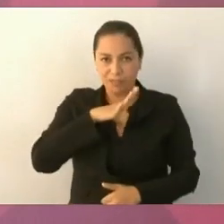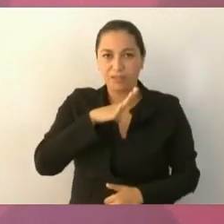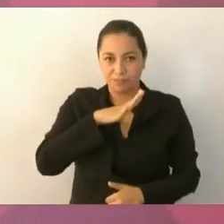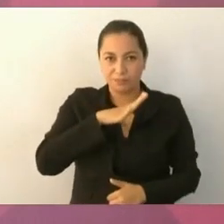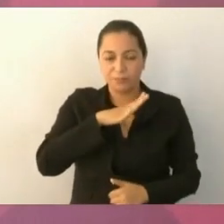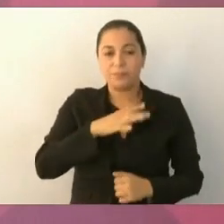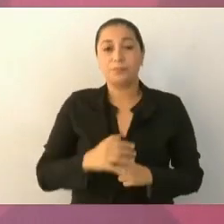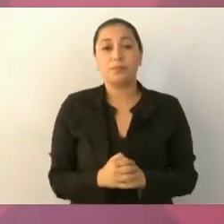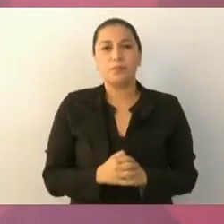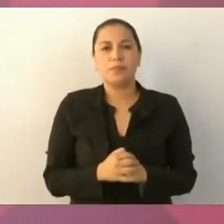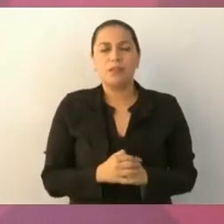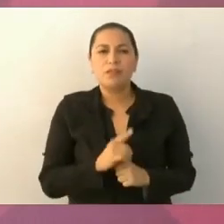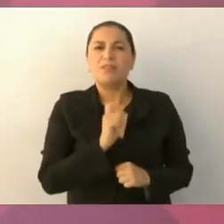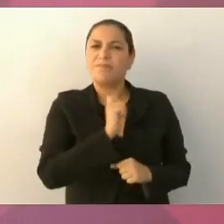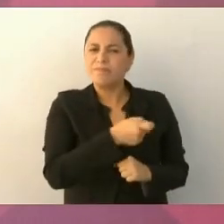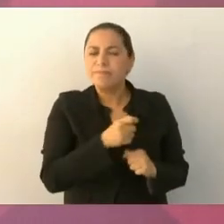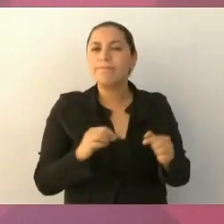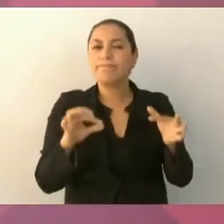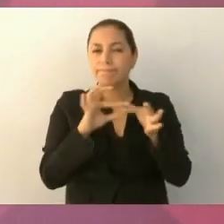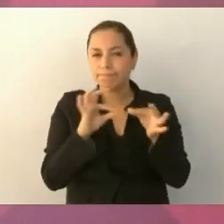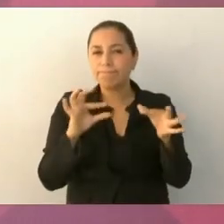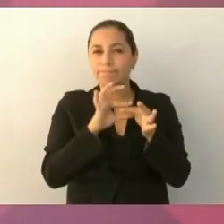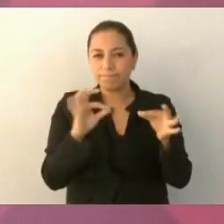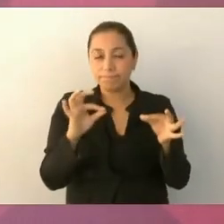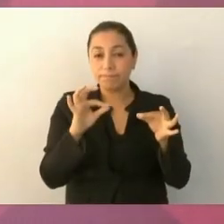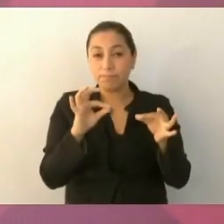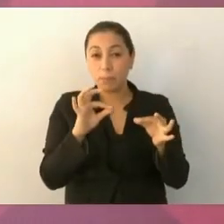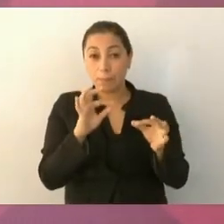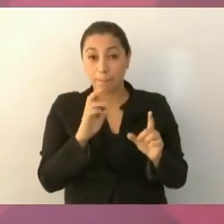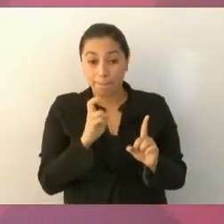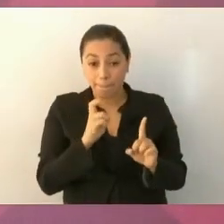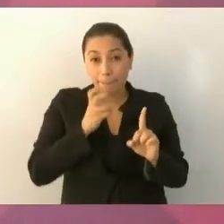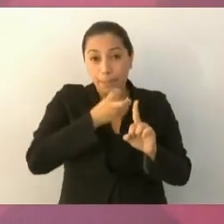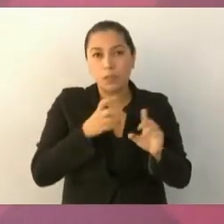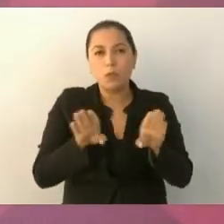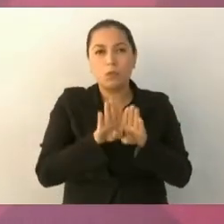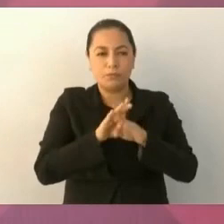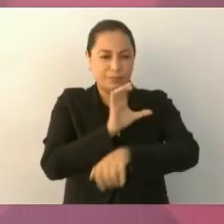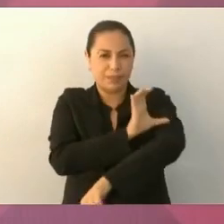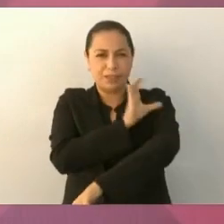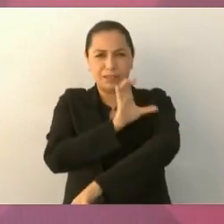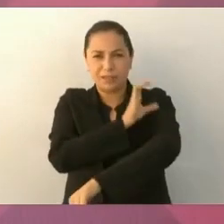Y estamos hablando de energía limpia